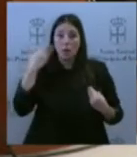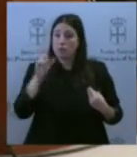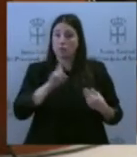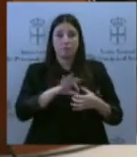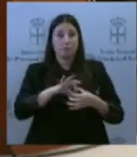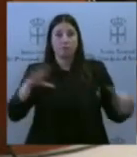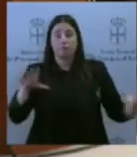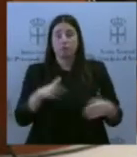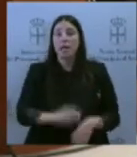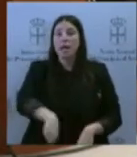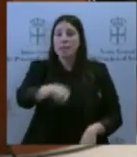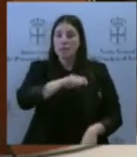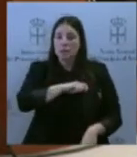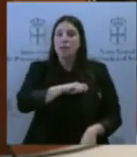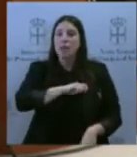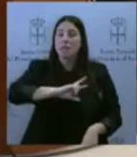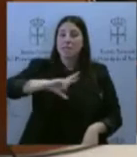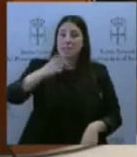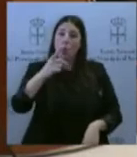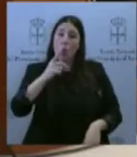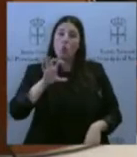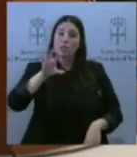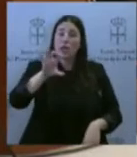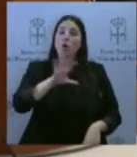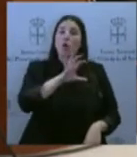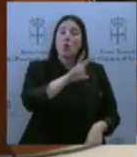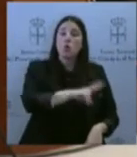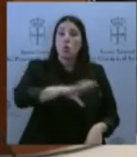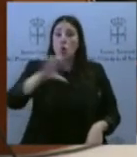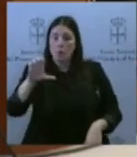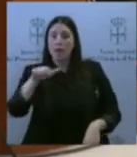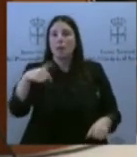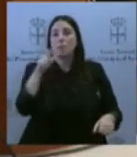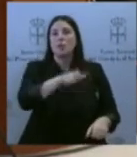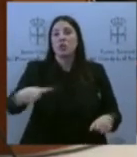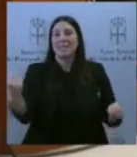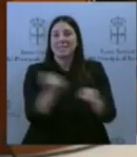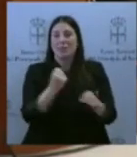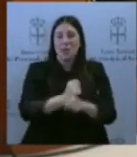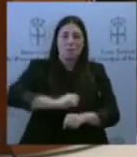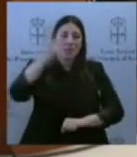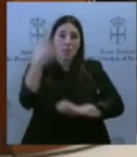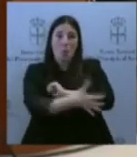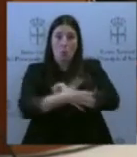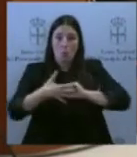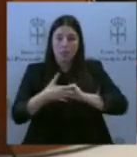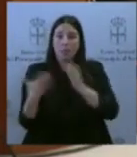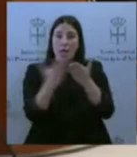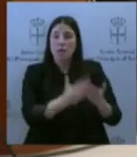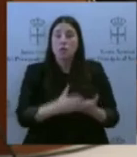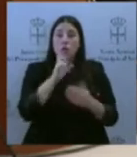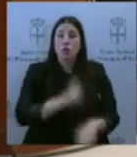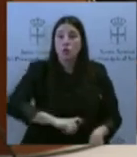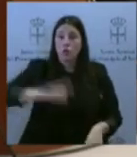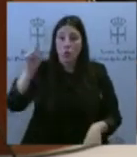Unión Europea con más personas trabajadoras probes. Según los estudios de la Fundación FOESA, alrededor de 2,5 millones de